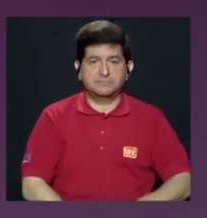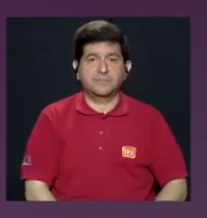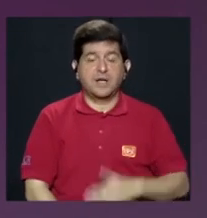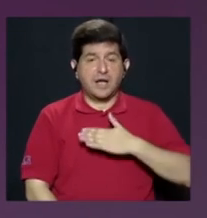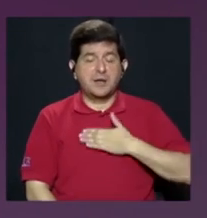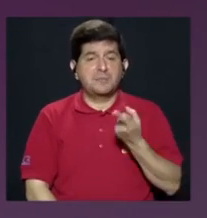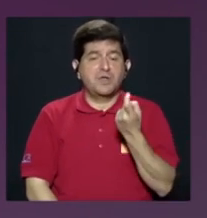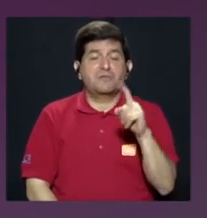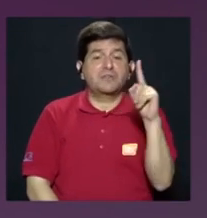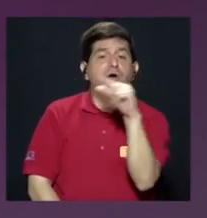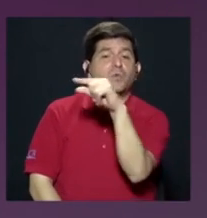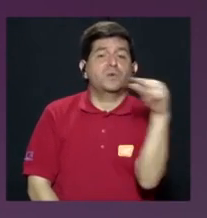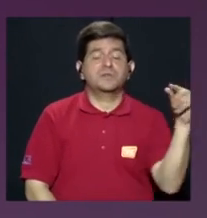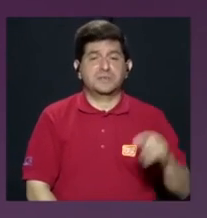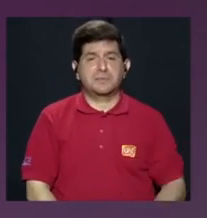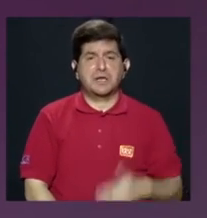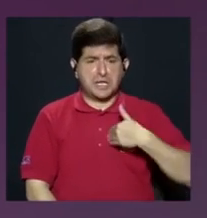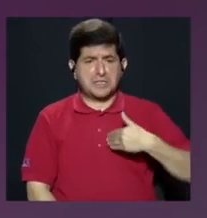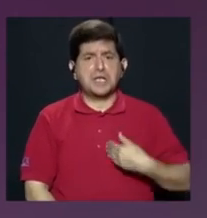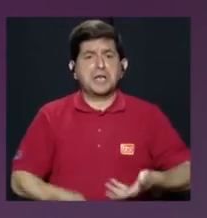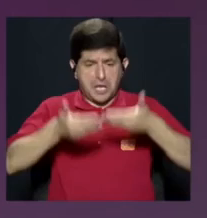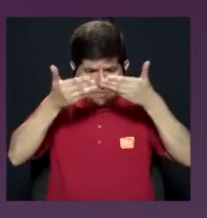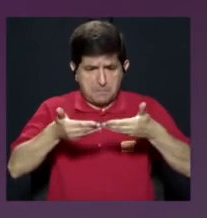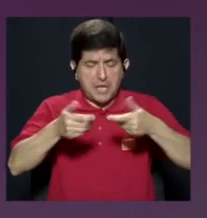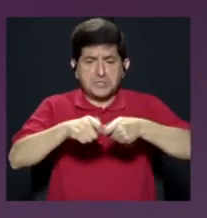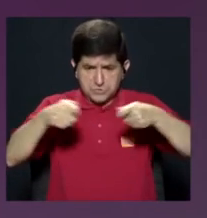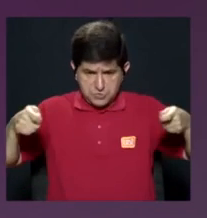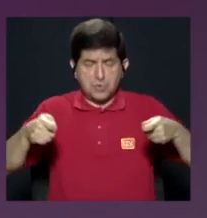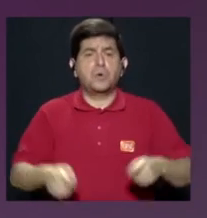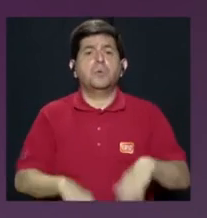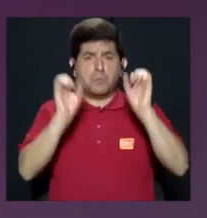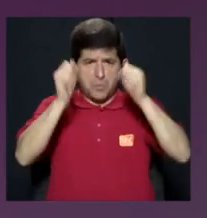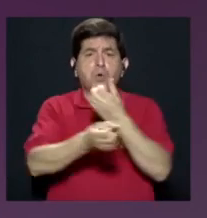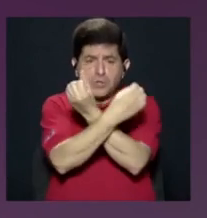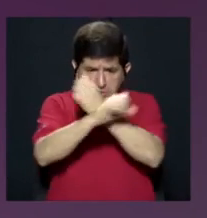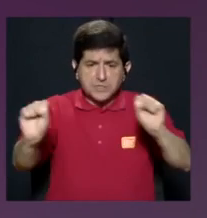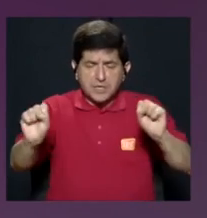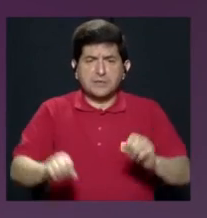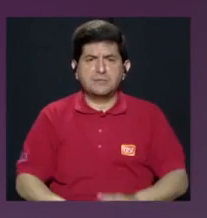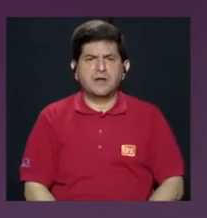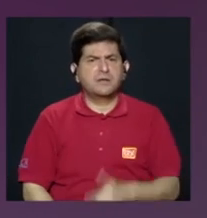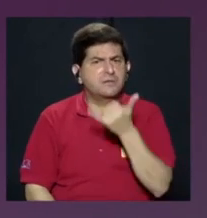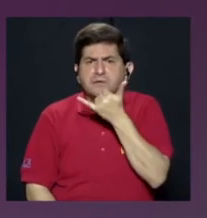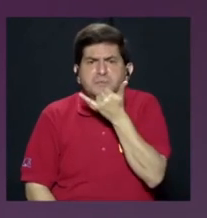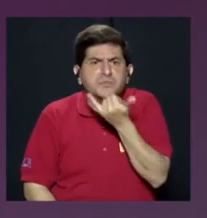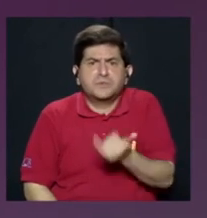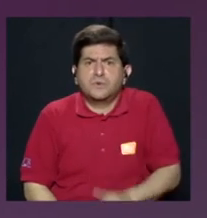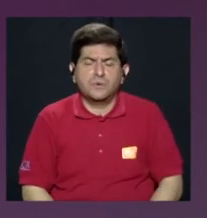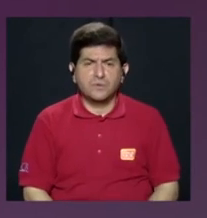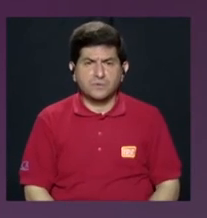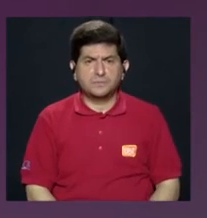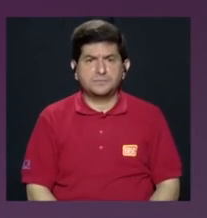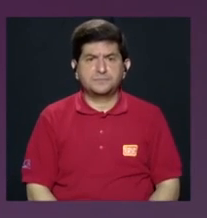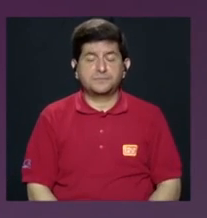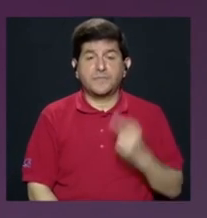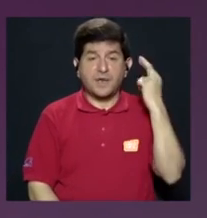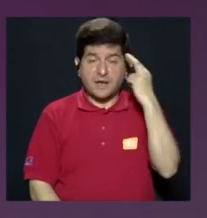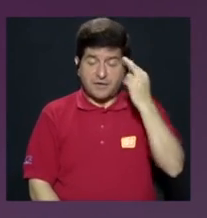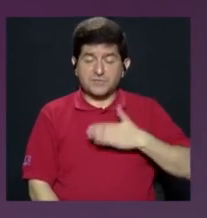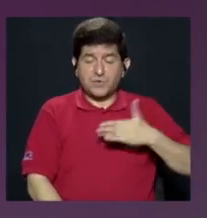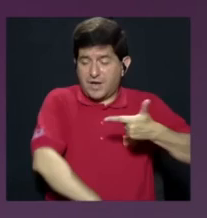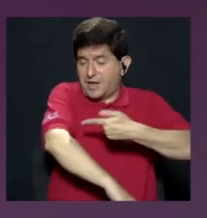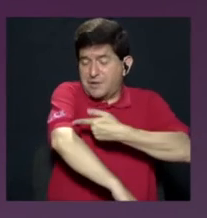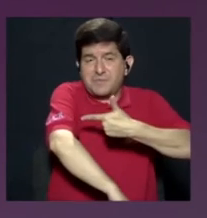mío le faltaba solo una semana, tenía el peso y talla para salvarse. ¿Y qué fue lo que ocurrió? Ya, porque a mí me